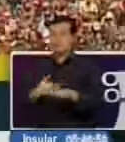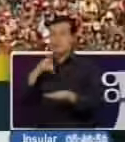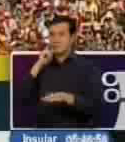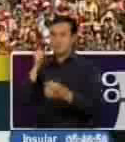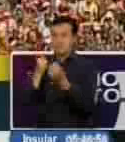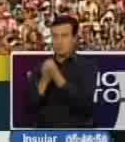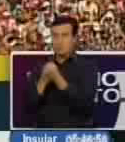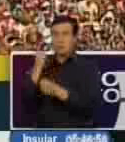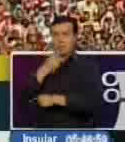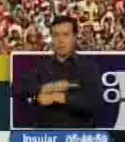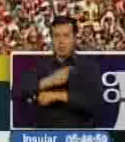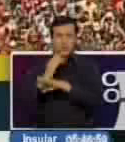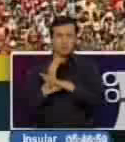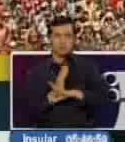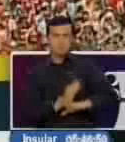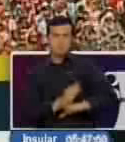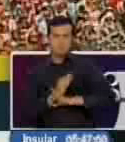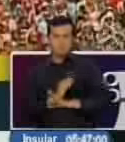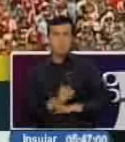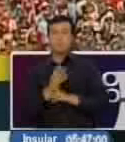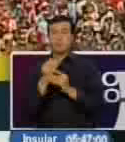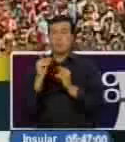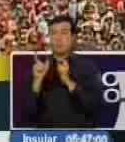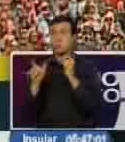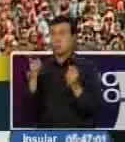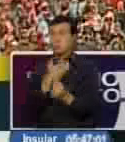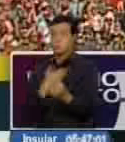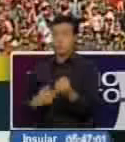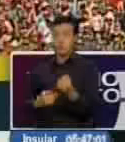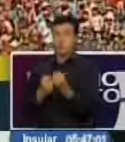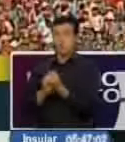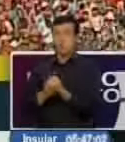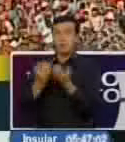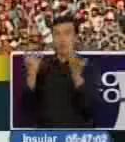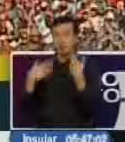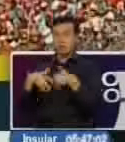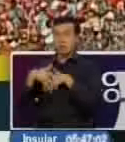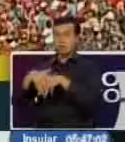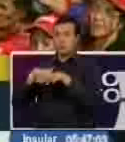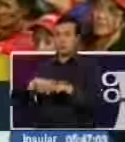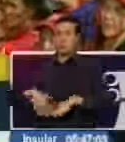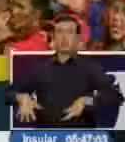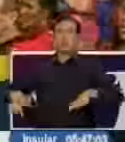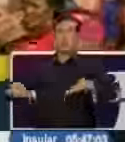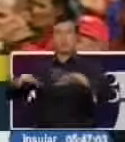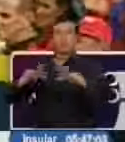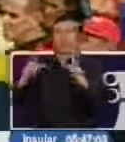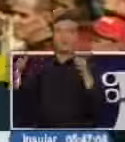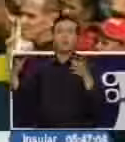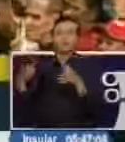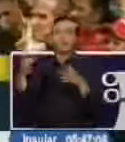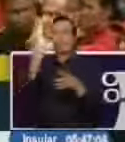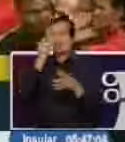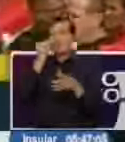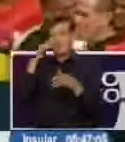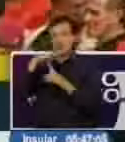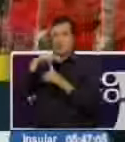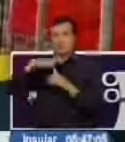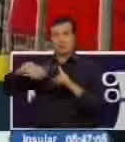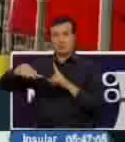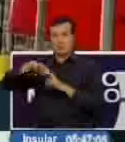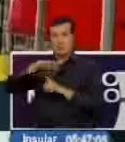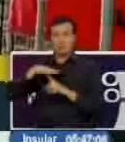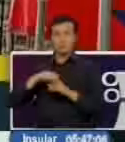del Día de la Resistencia. Los simpatizantes y dirigentes del oficialismo concluyeron la movilización en la Plaza de la Resistencia Indígena, ubicada en las inmediaciones de la